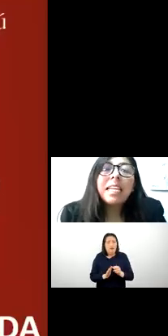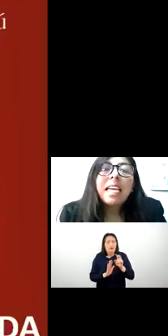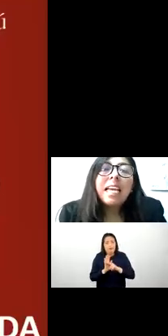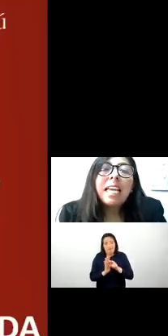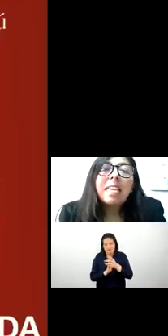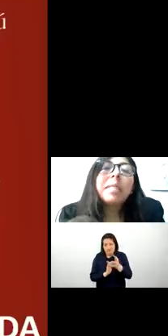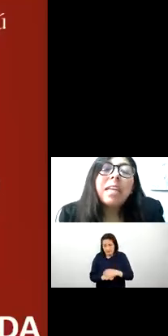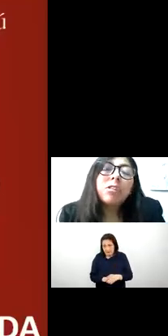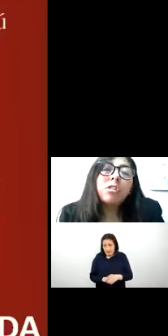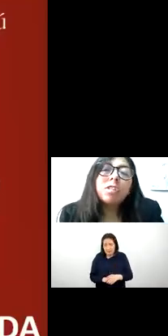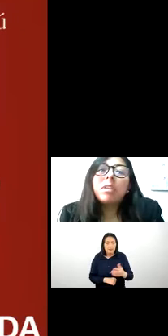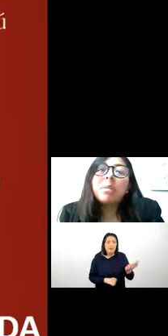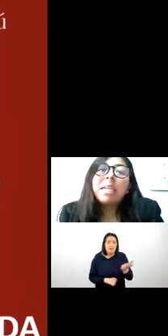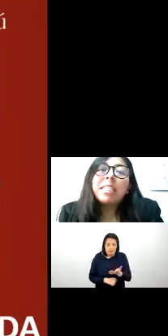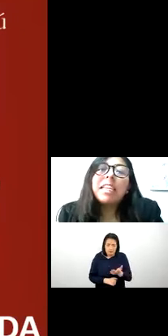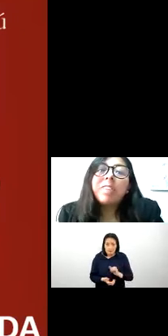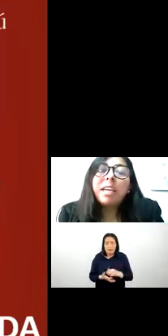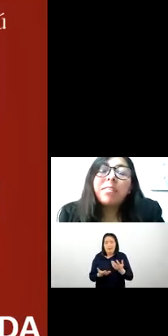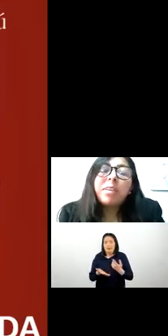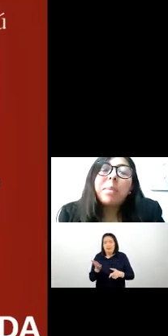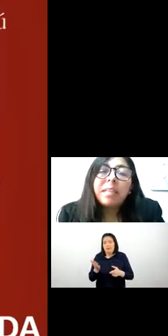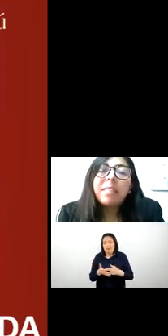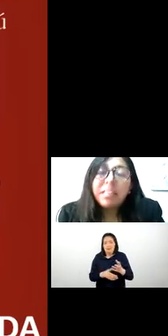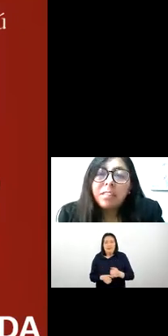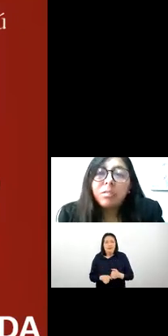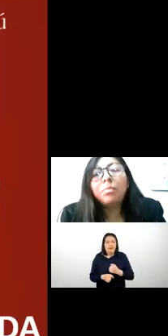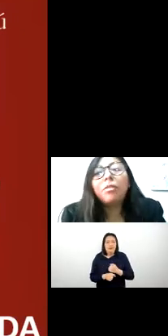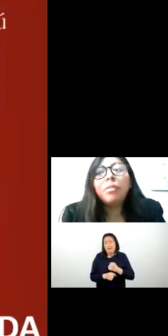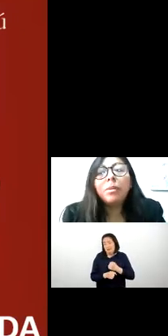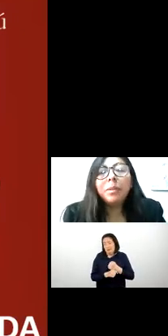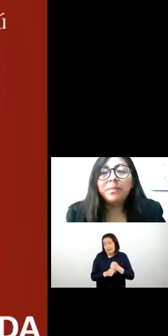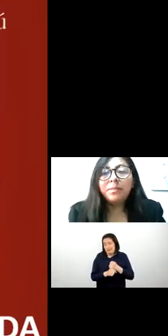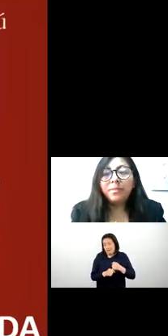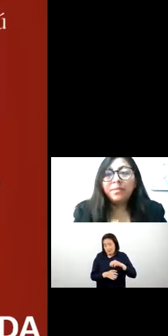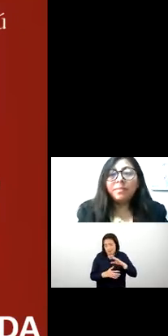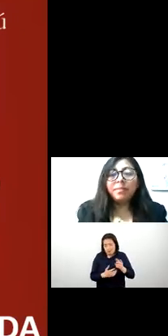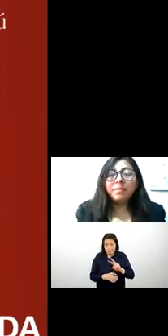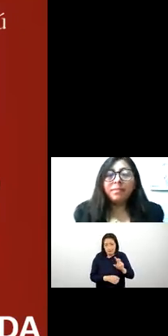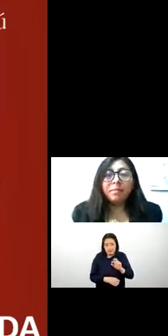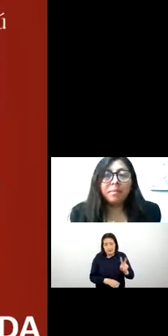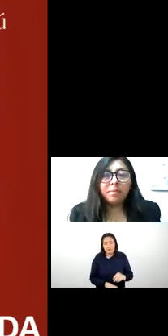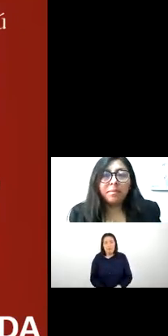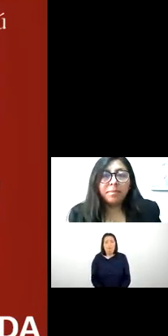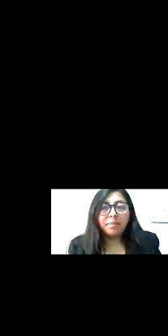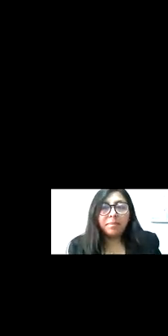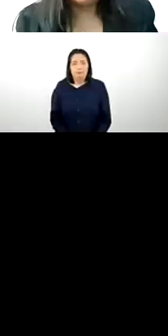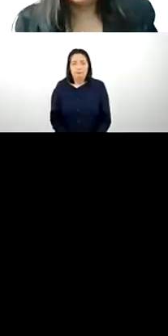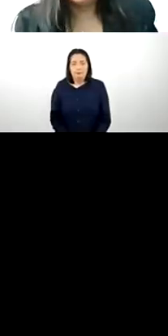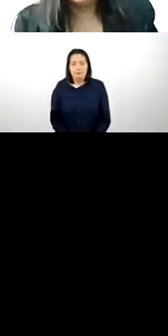que viene a ser invitándolos a lo que viene a ser el FICAFE 2022, por favor. ¿Qué es lo